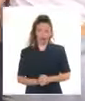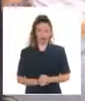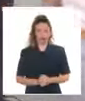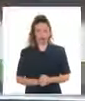de noticias